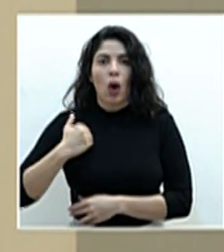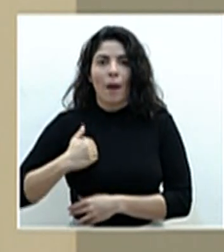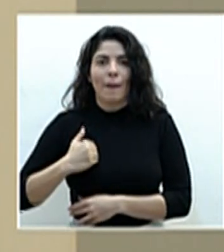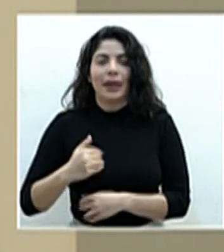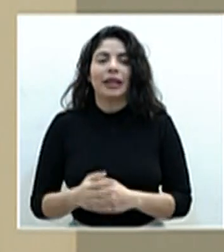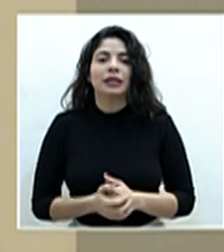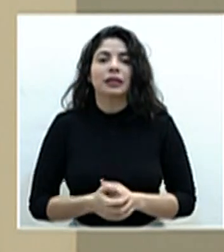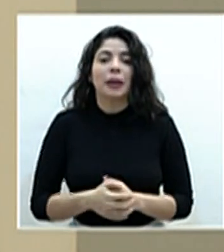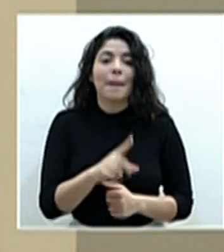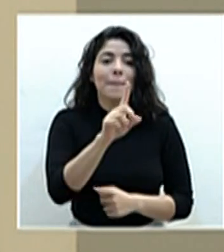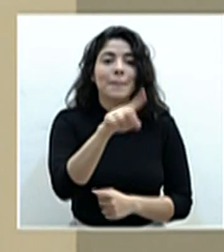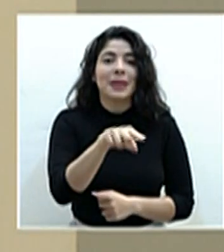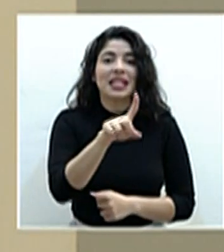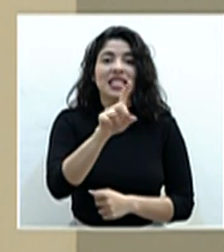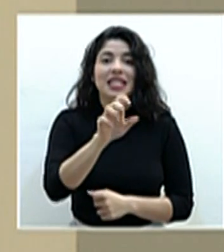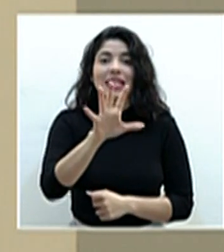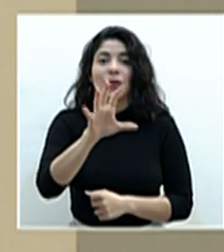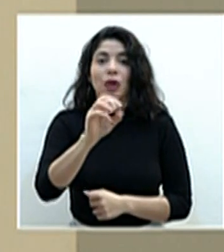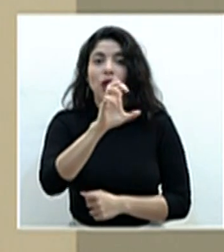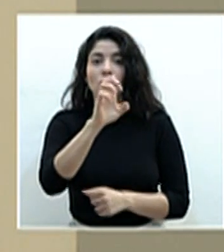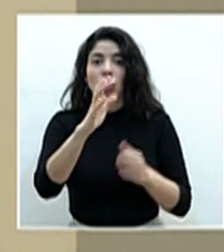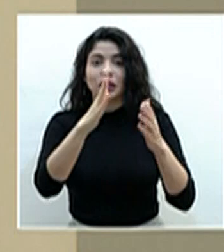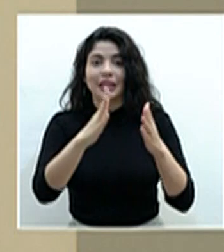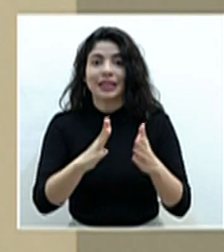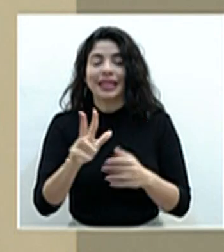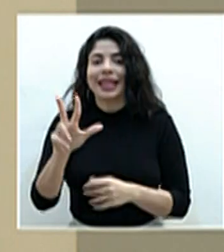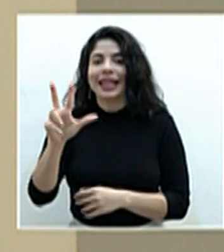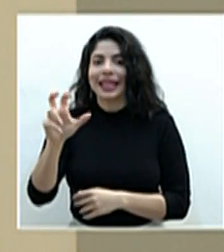Tenemos 1.150 costarricenses y